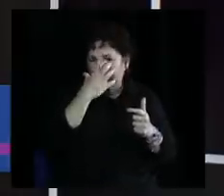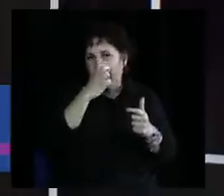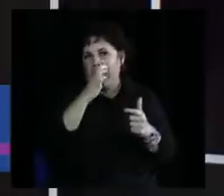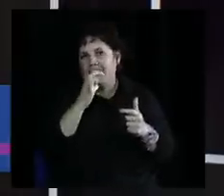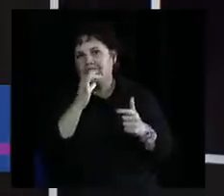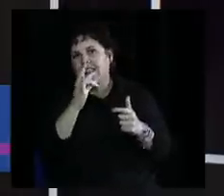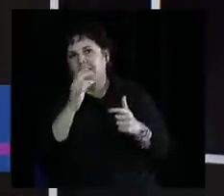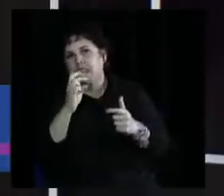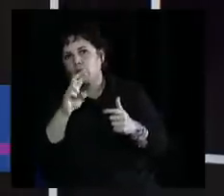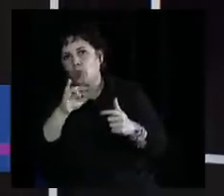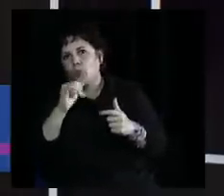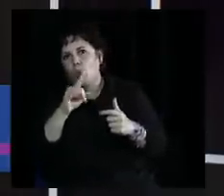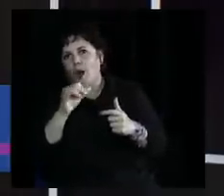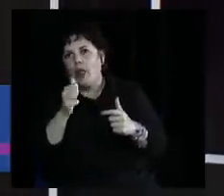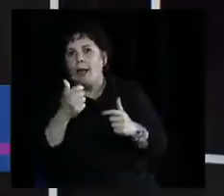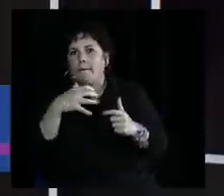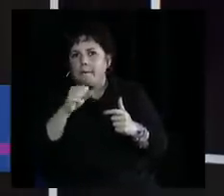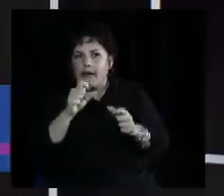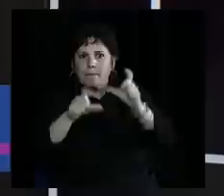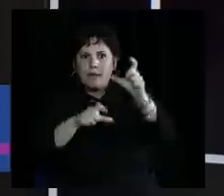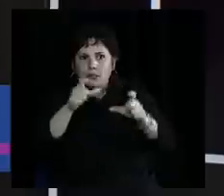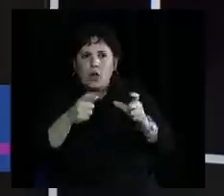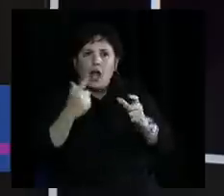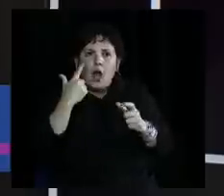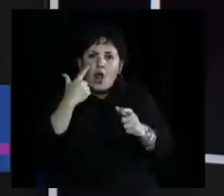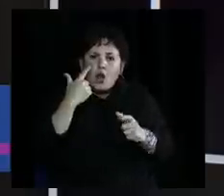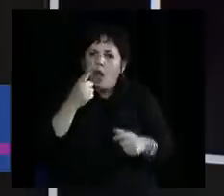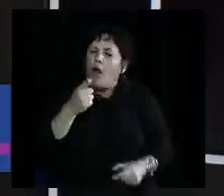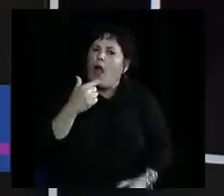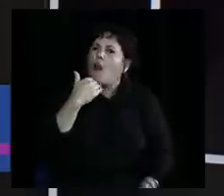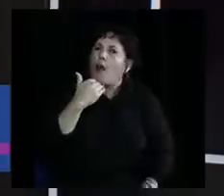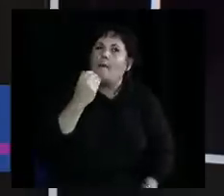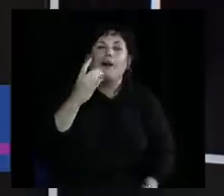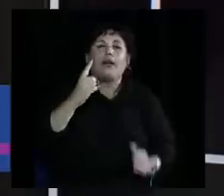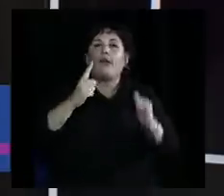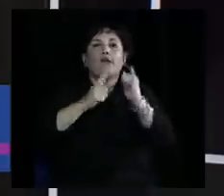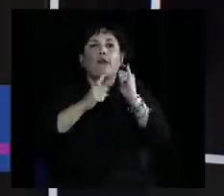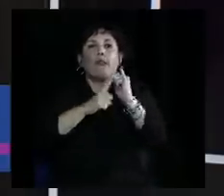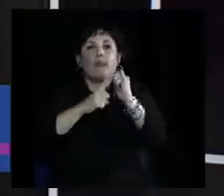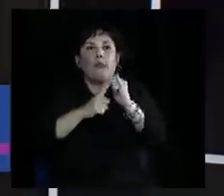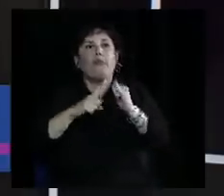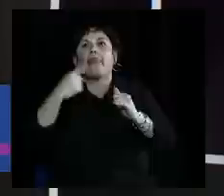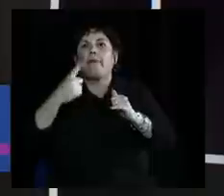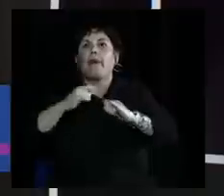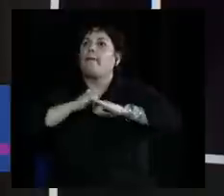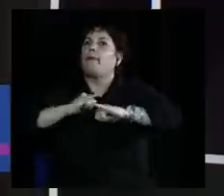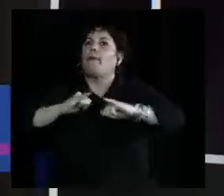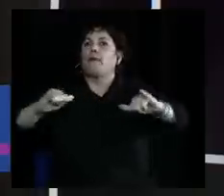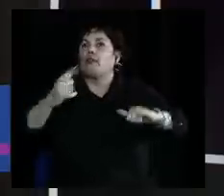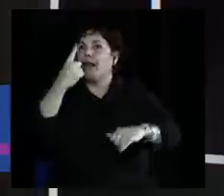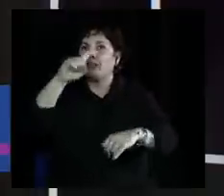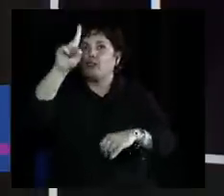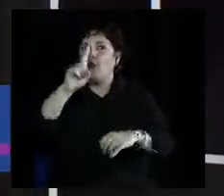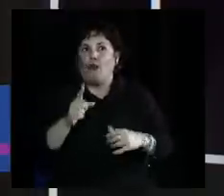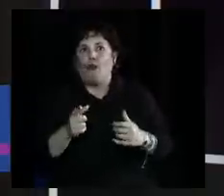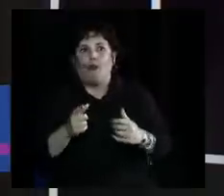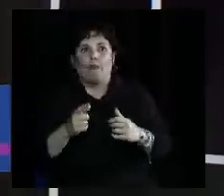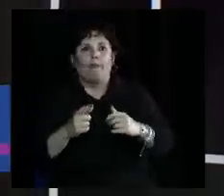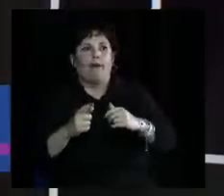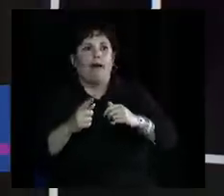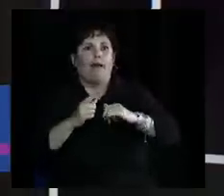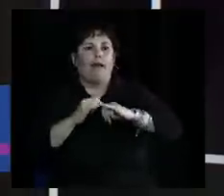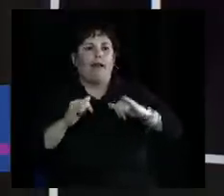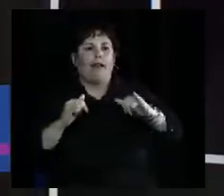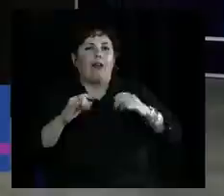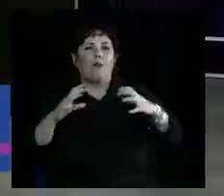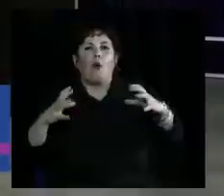Caretas, más gente nos va conociendo, porque YouTube tiene esas cosas. Después te promociona solo hacia otros. Son los